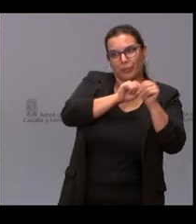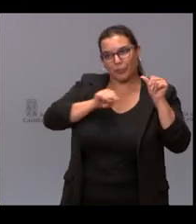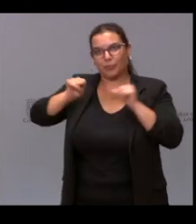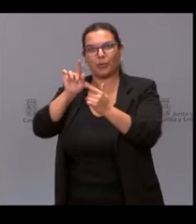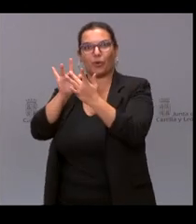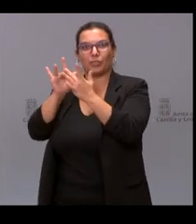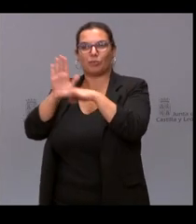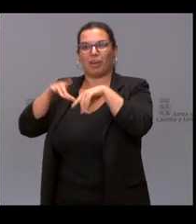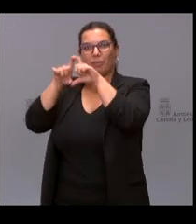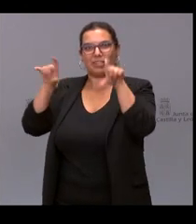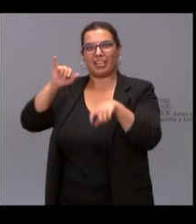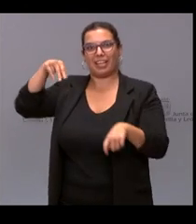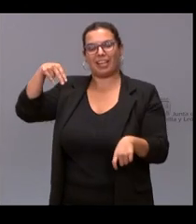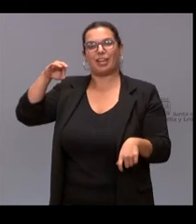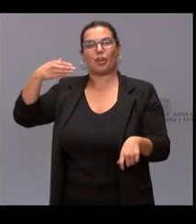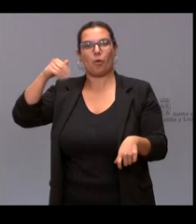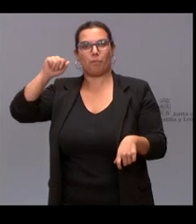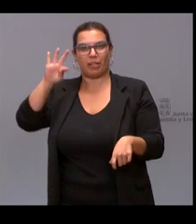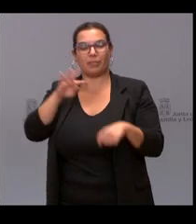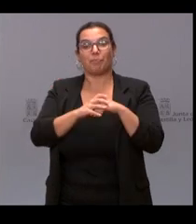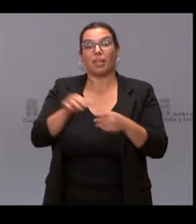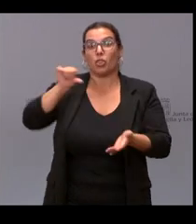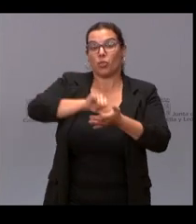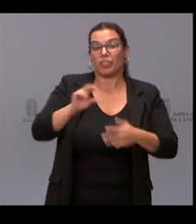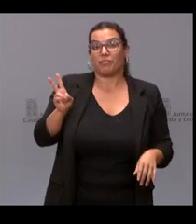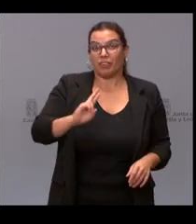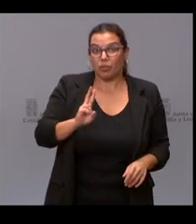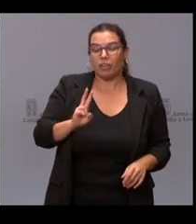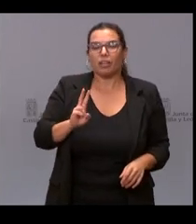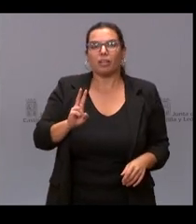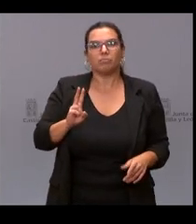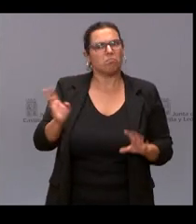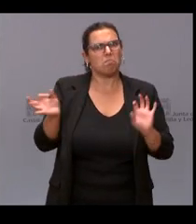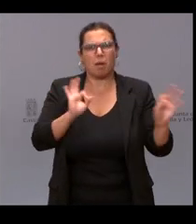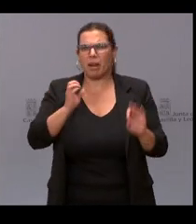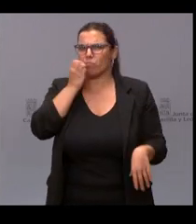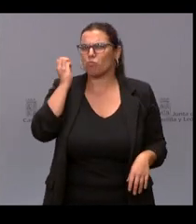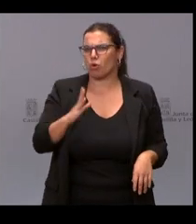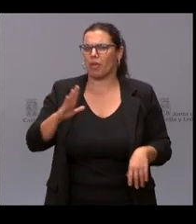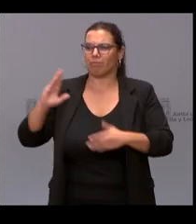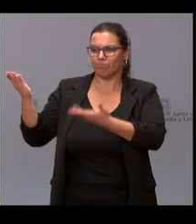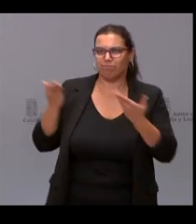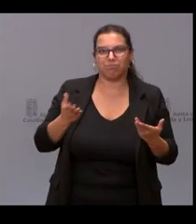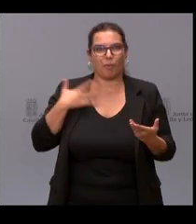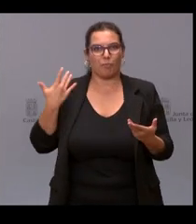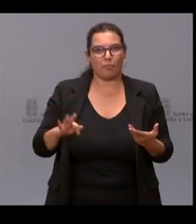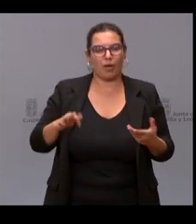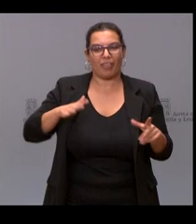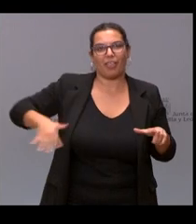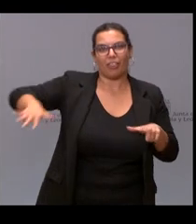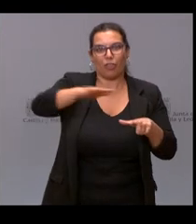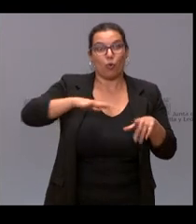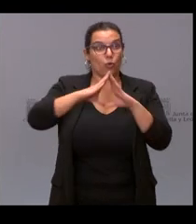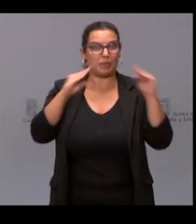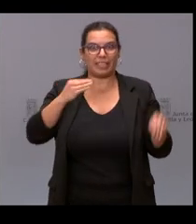Innovat. Que la ciudad de Valladolid es una ciudad que está muy bien preparada para acoger este tipo de instalaciones, tiene una muy buena